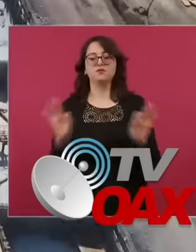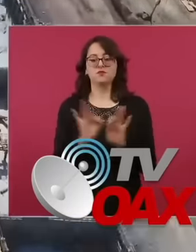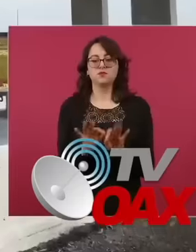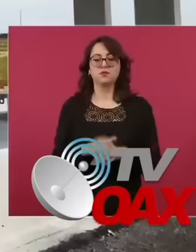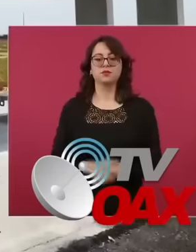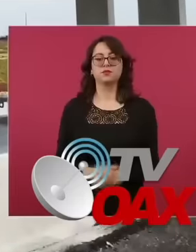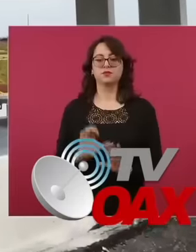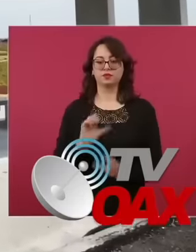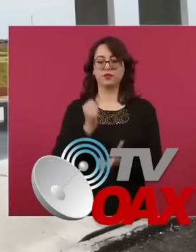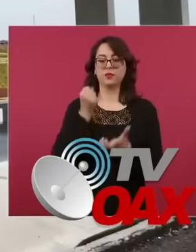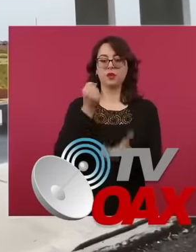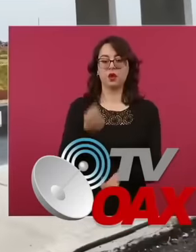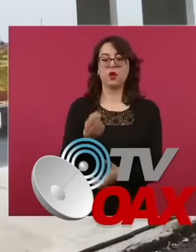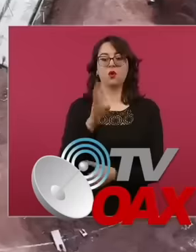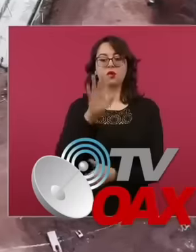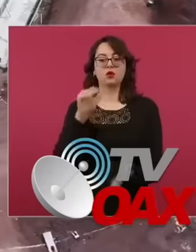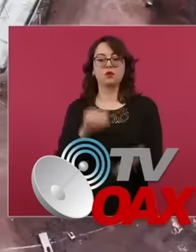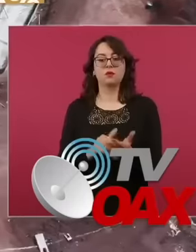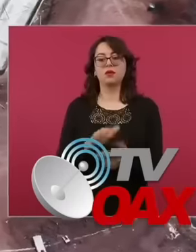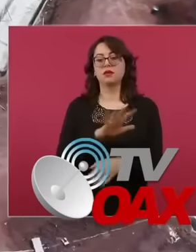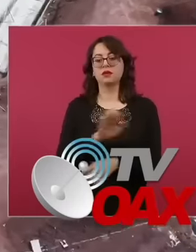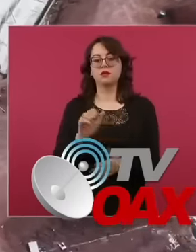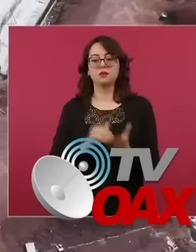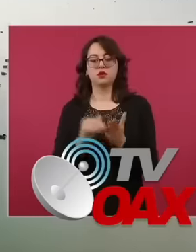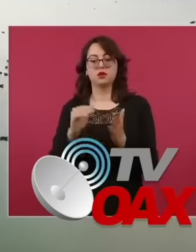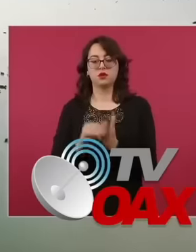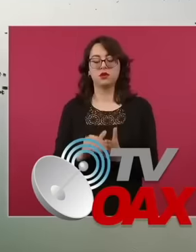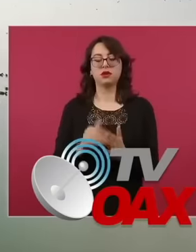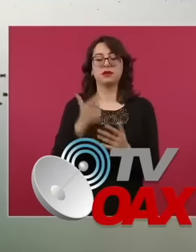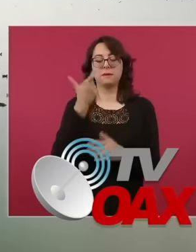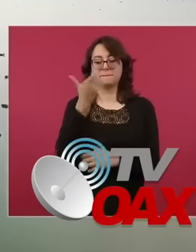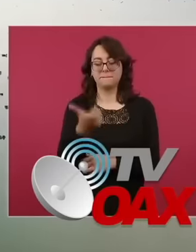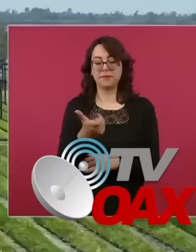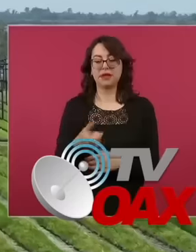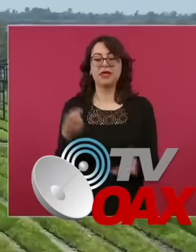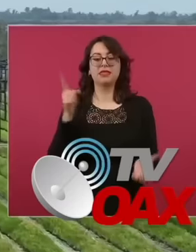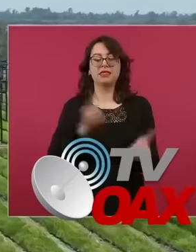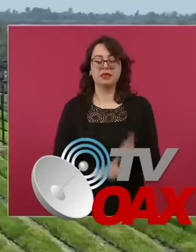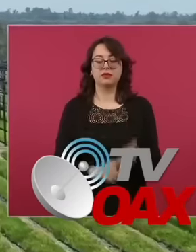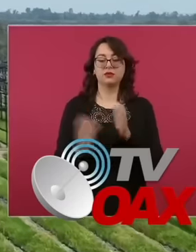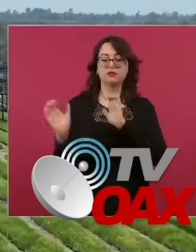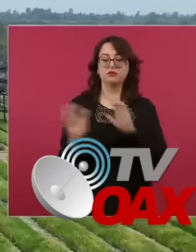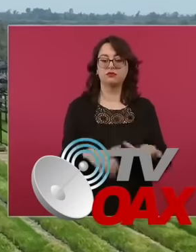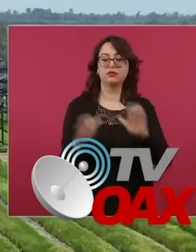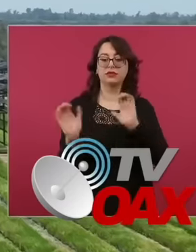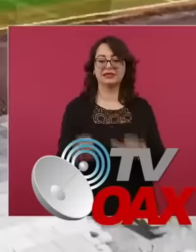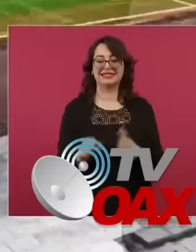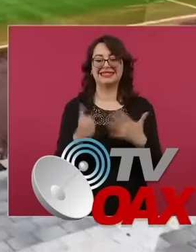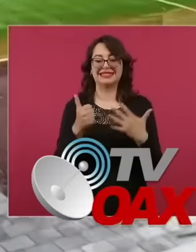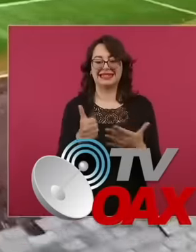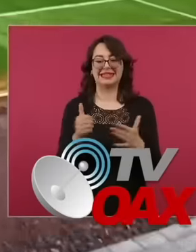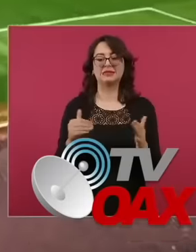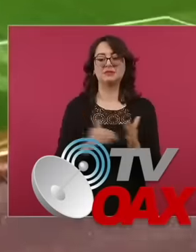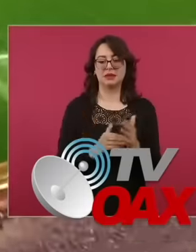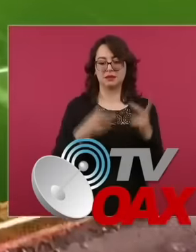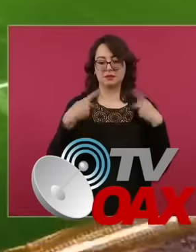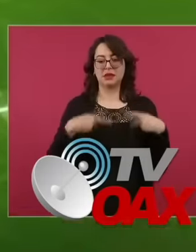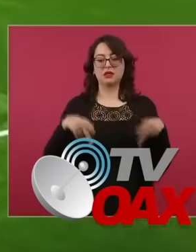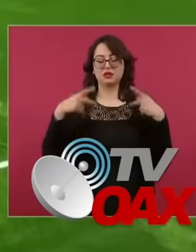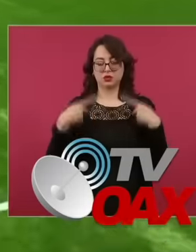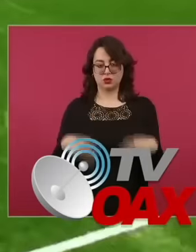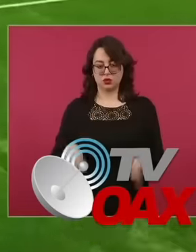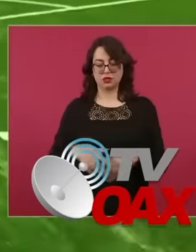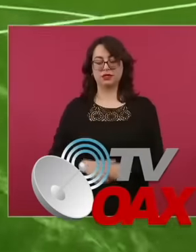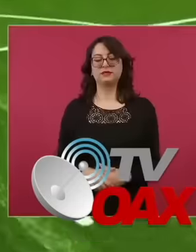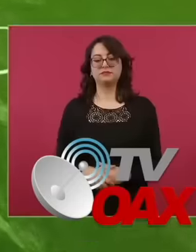4500 millones de pesos Se han generado ya casi 6,000 empleos de un total de 8,000 en este momento se cuenta ya con